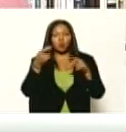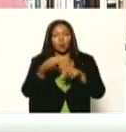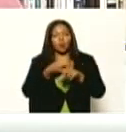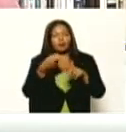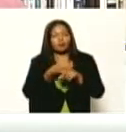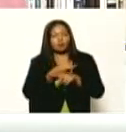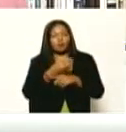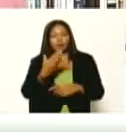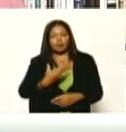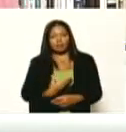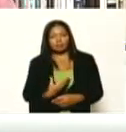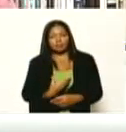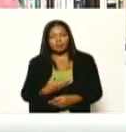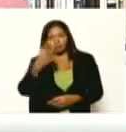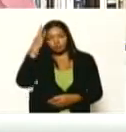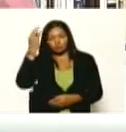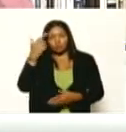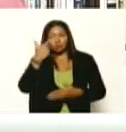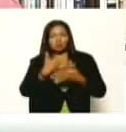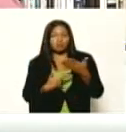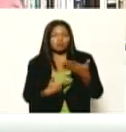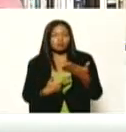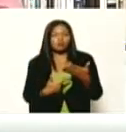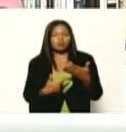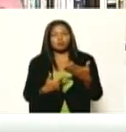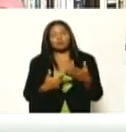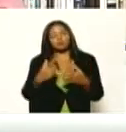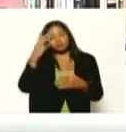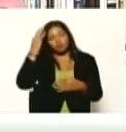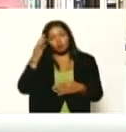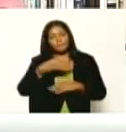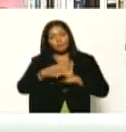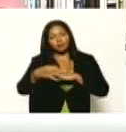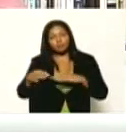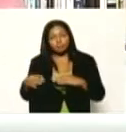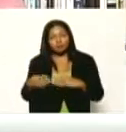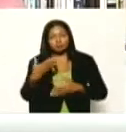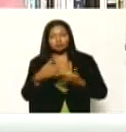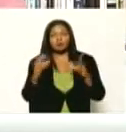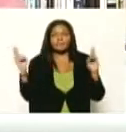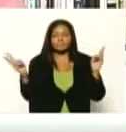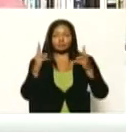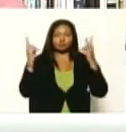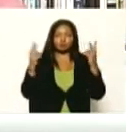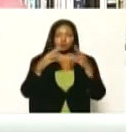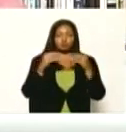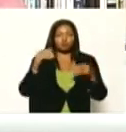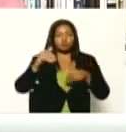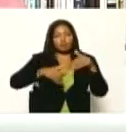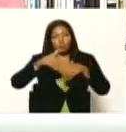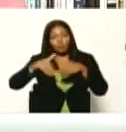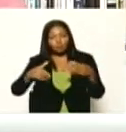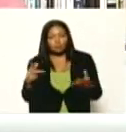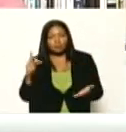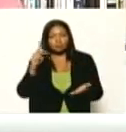gobernaciones, alcaldías, consejos legislativos y consejos municipales. Una gran victoria de votos, de participación, una